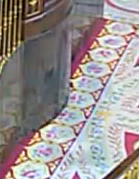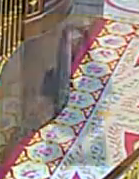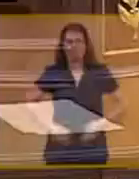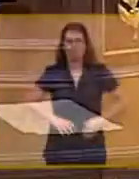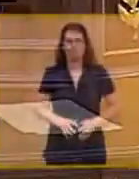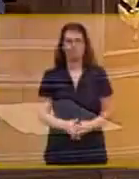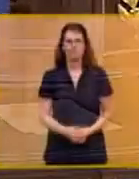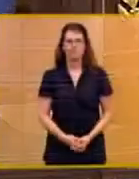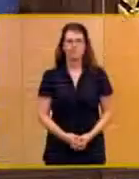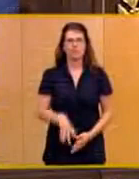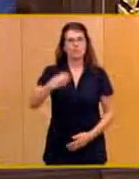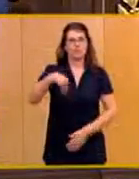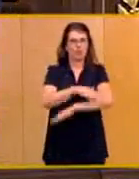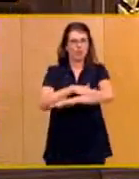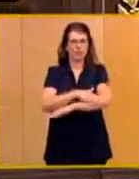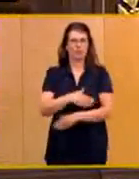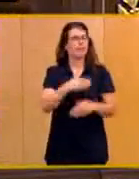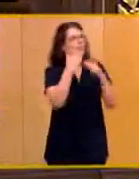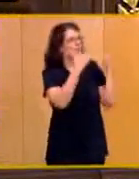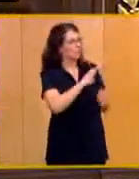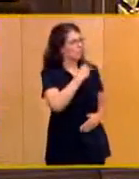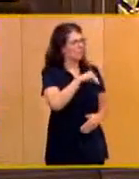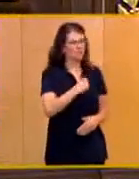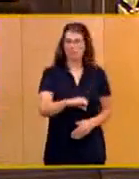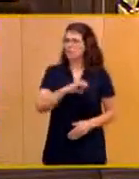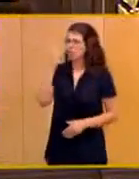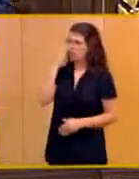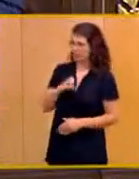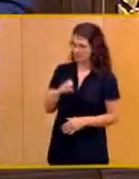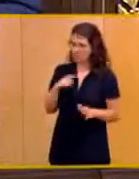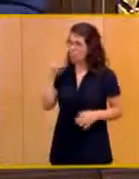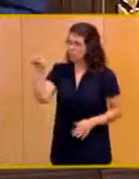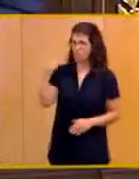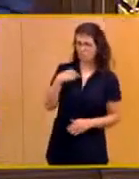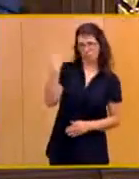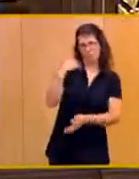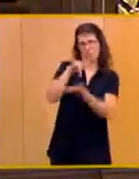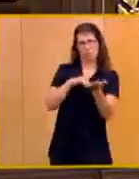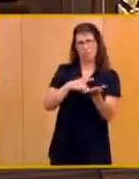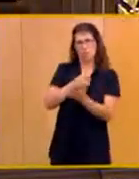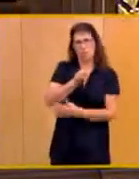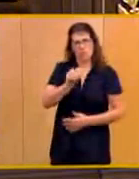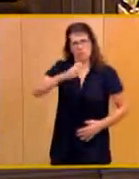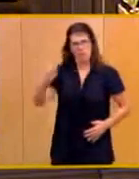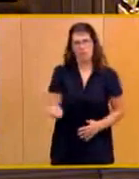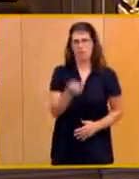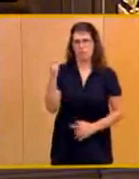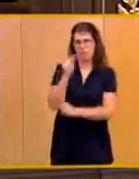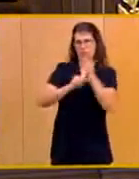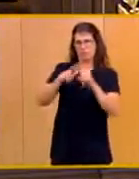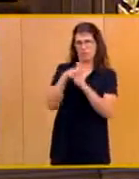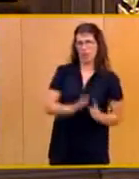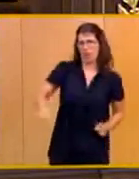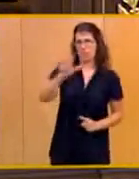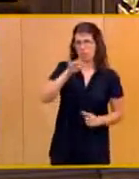Gracias, señor presidente. Señor Rajoy, usted y yo hemos realizado varios debates del Estado de la Nación en esta Cámara. En ninguno